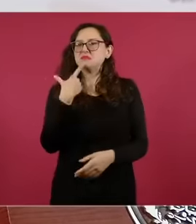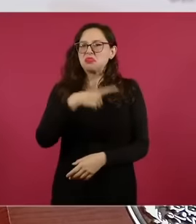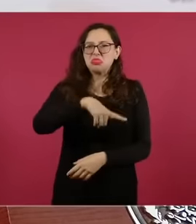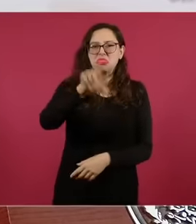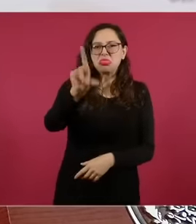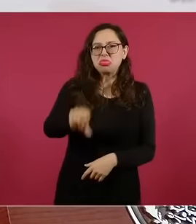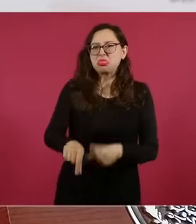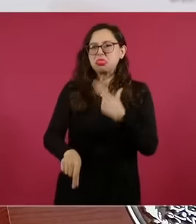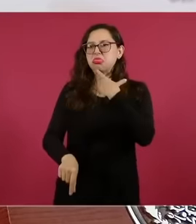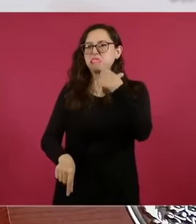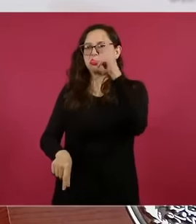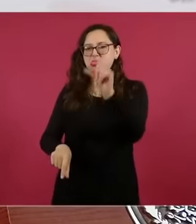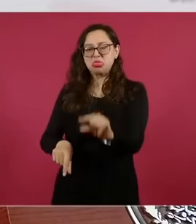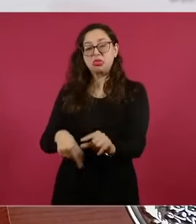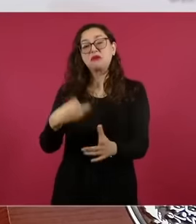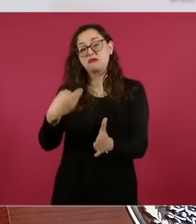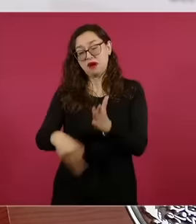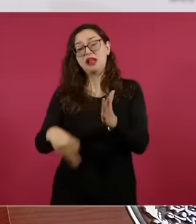Entonces,